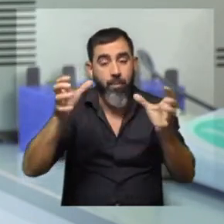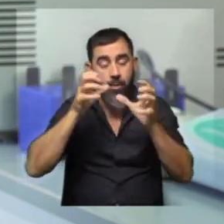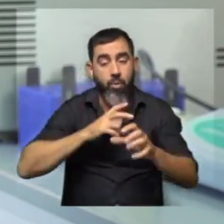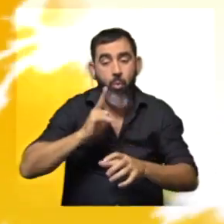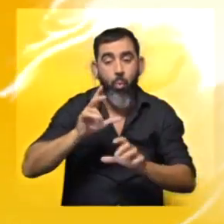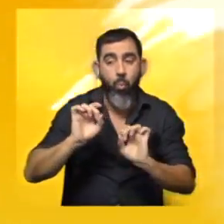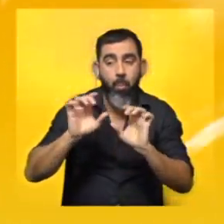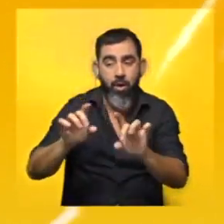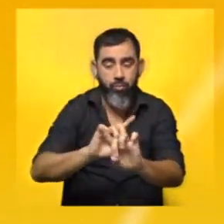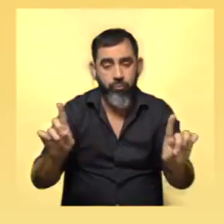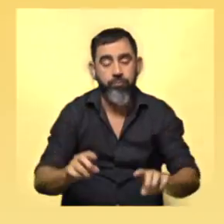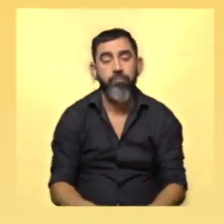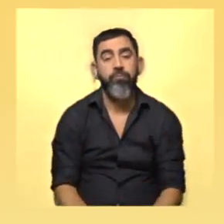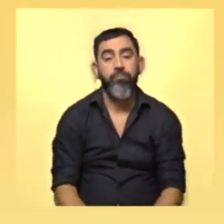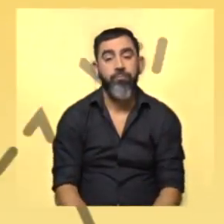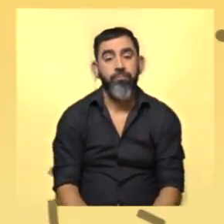humano.